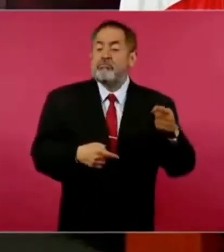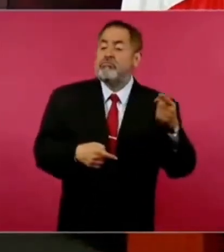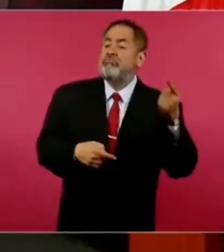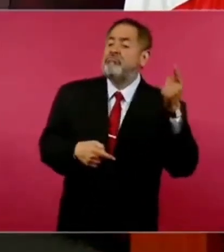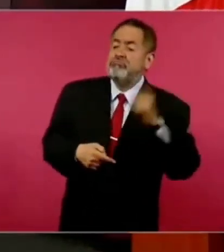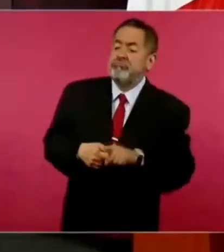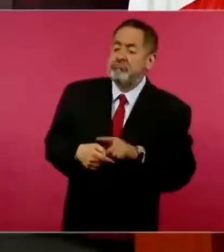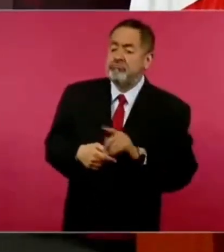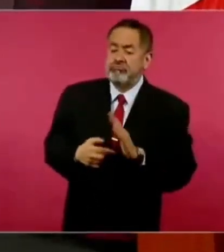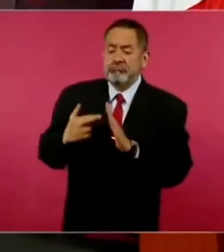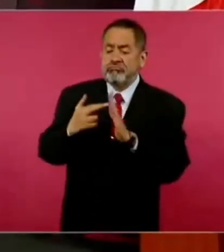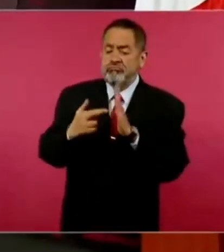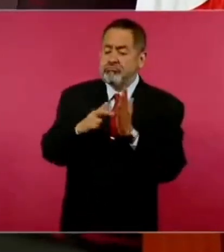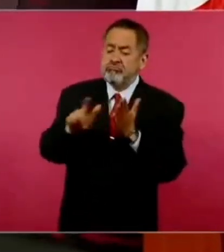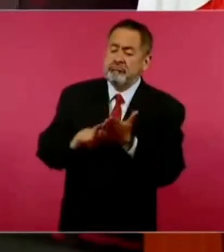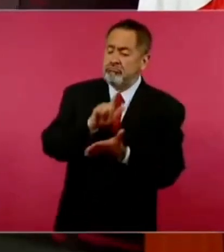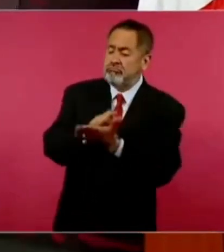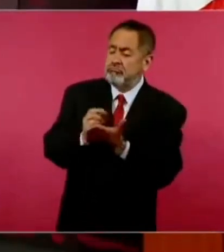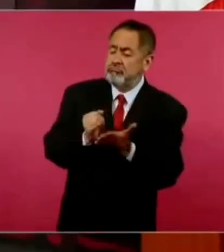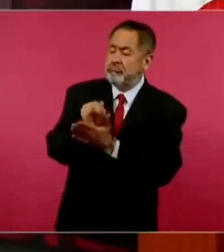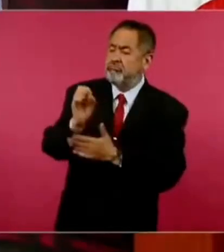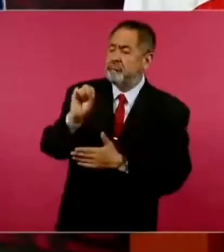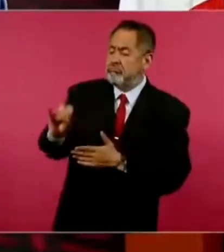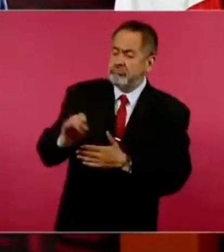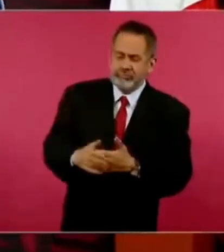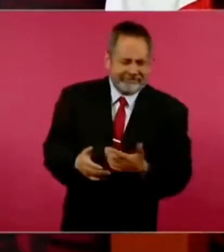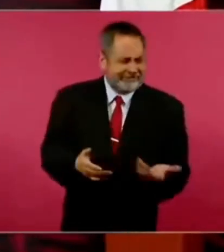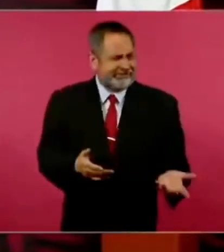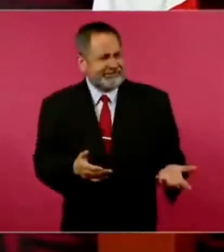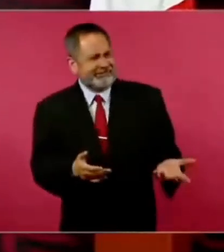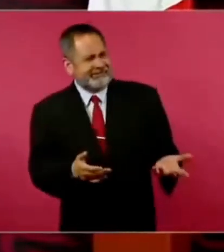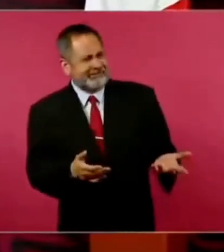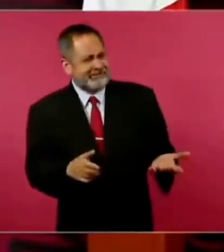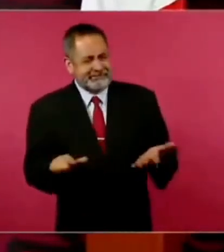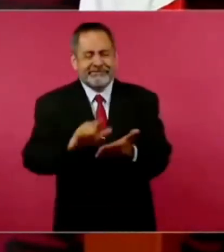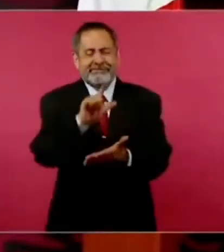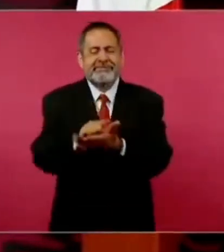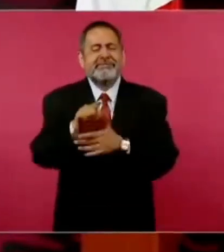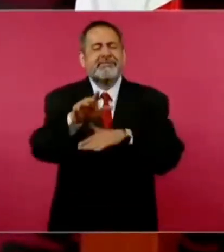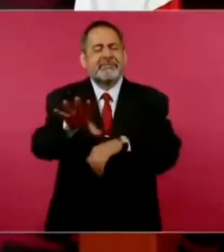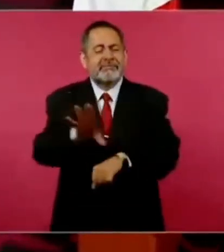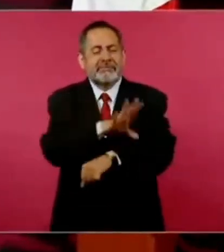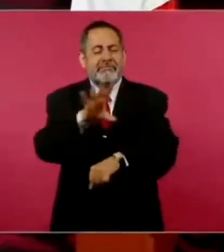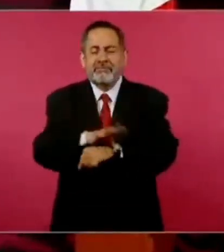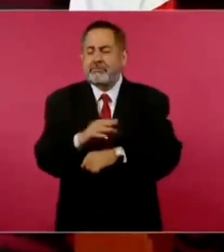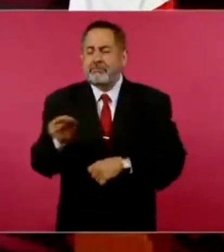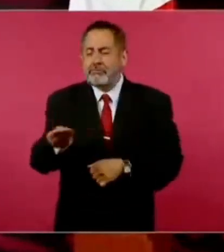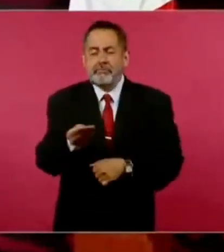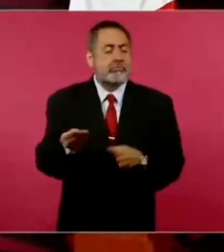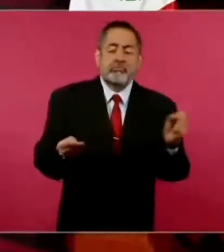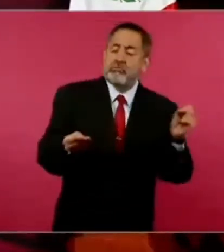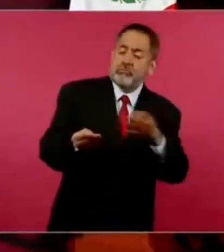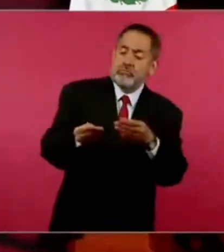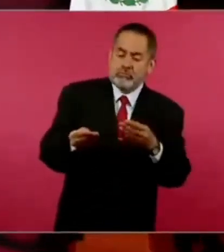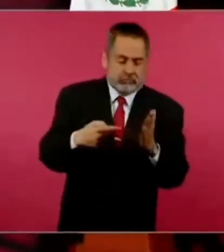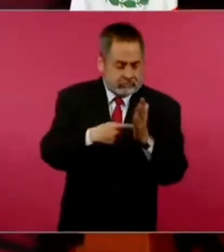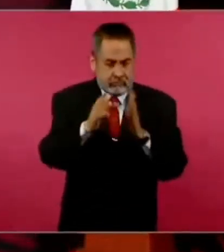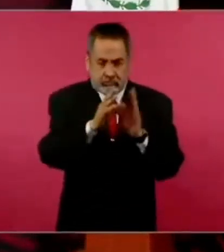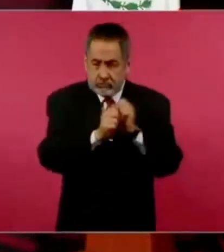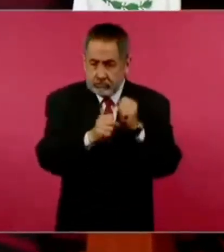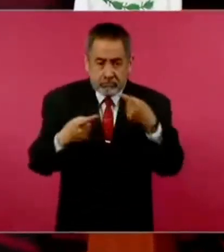imponen las llamadas reformas estructurales, la reforma energética. La Constitución